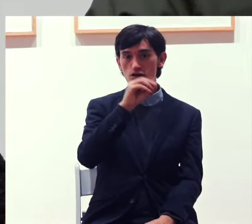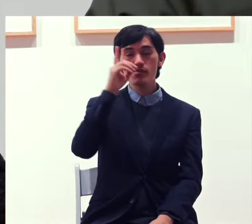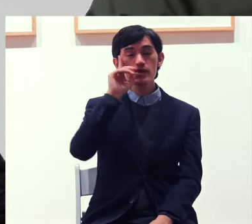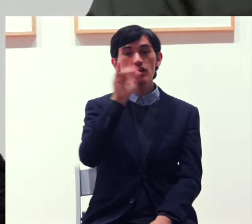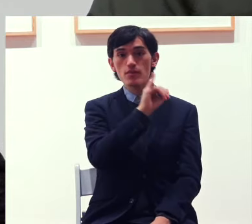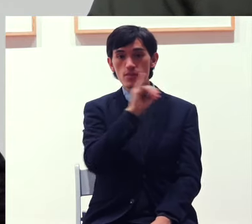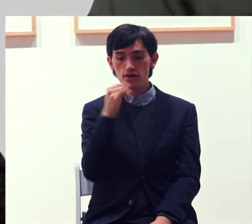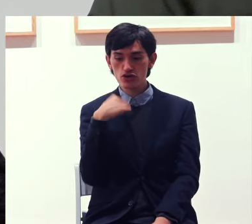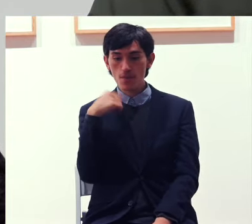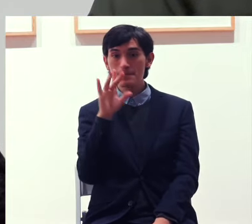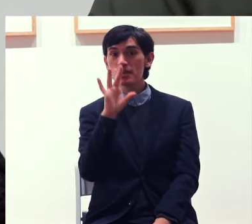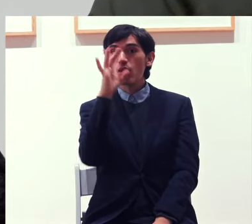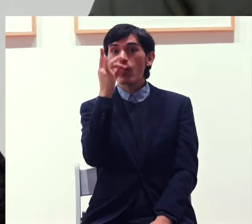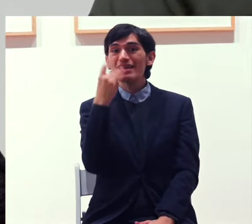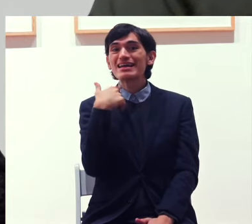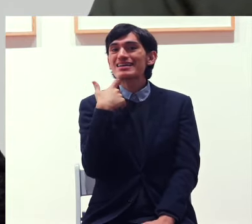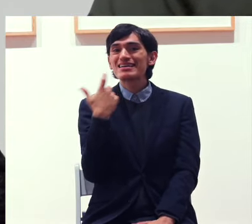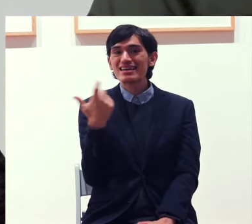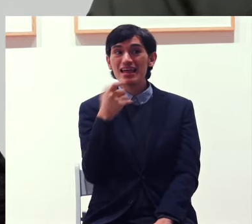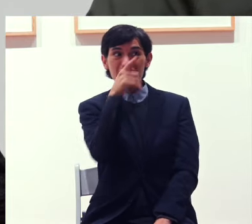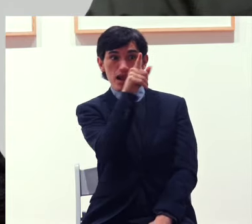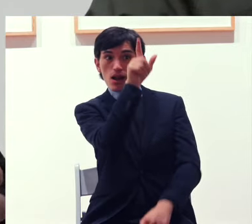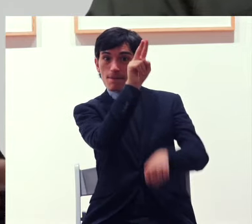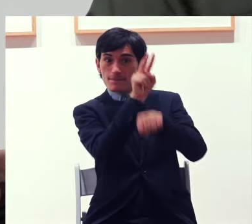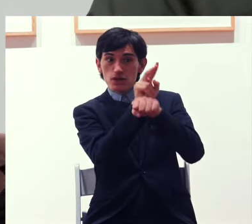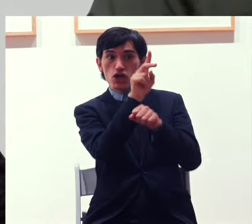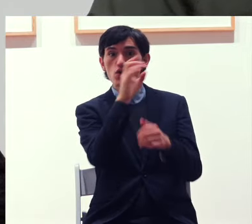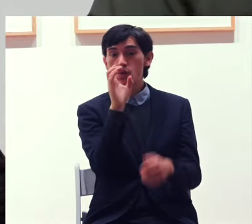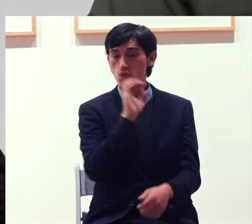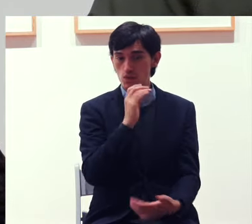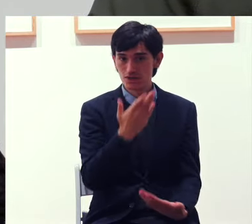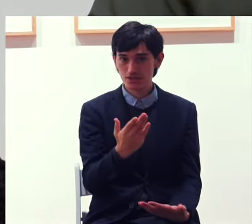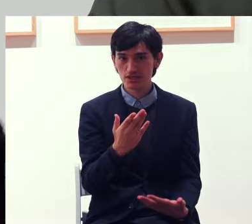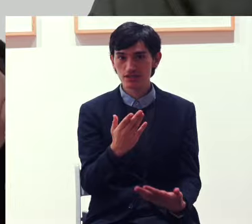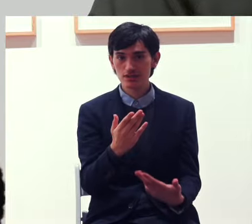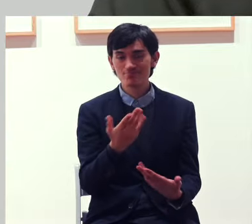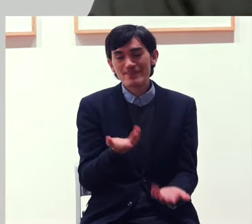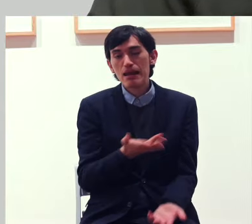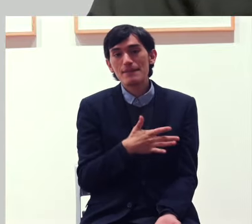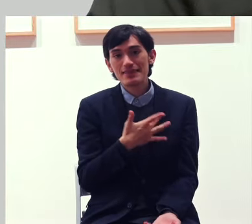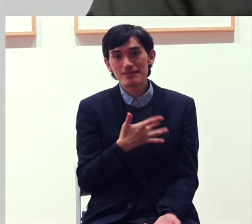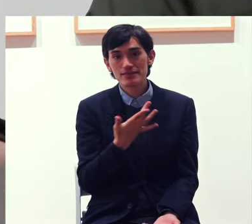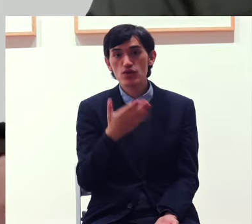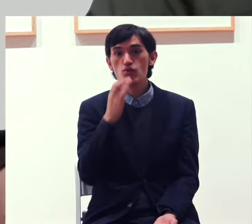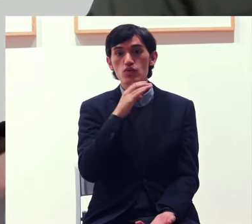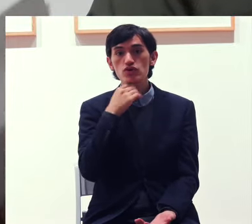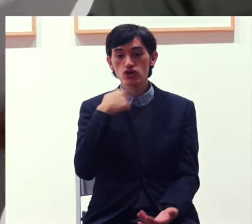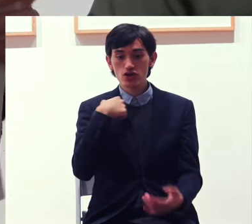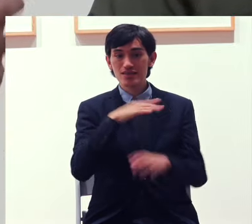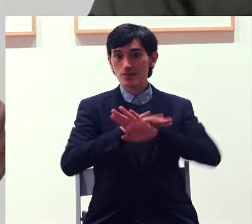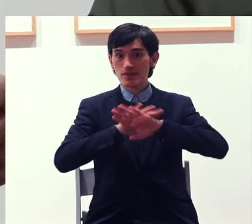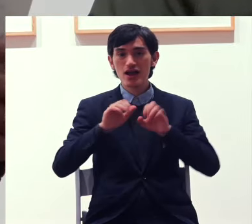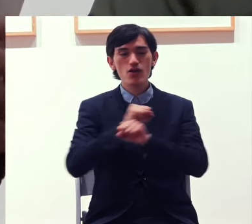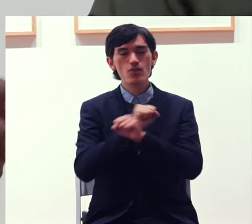finalmente descubrí que él era el maestro del curso, así que lamentablemente el curso no lo